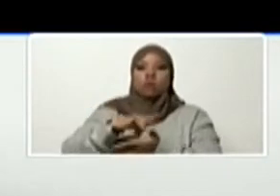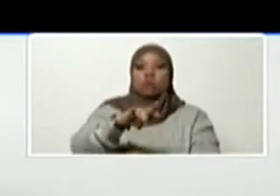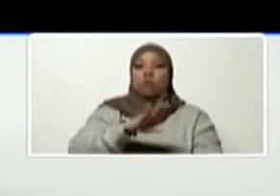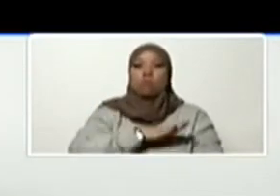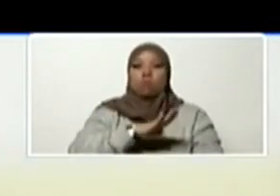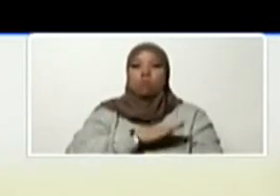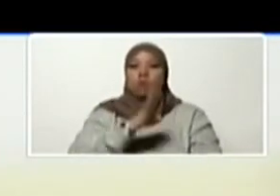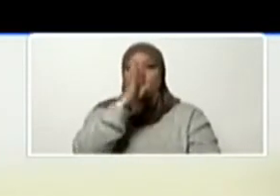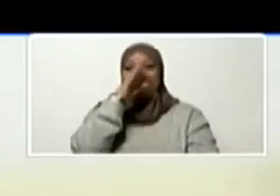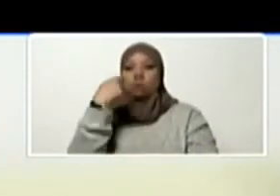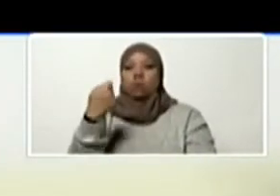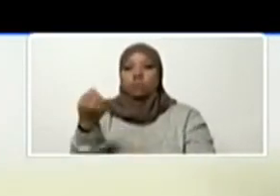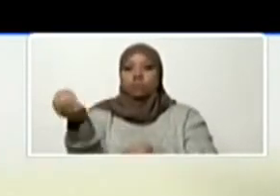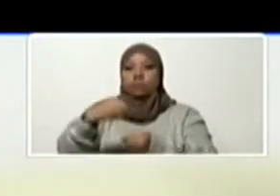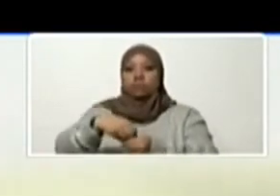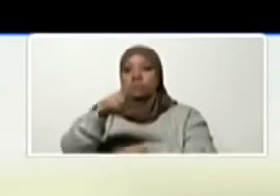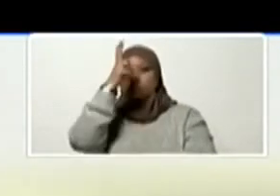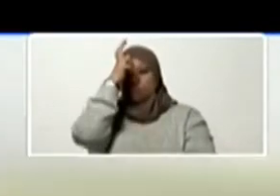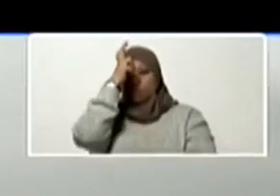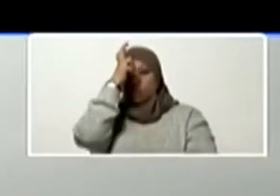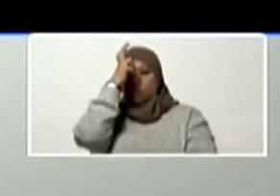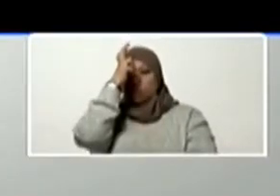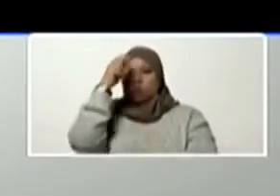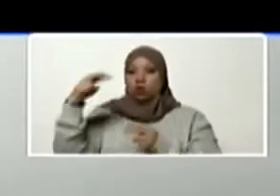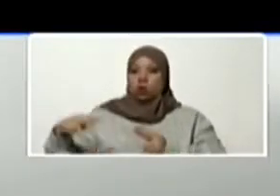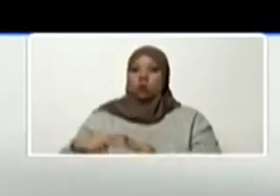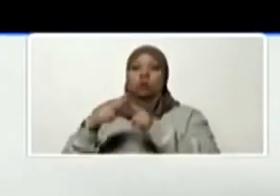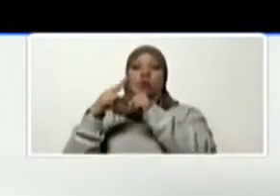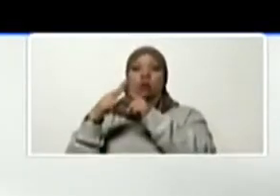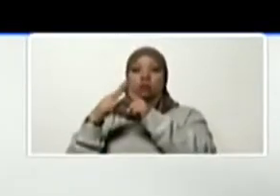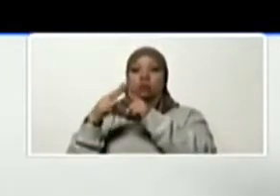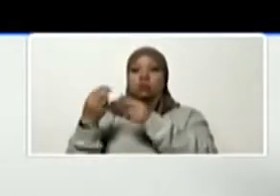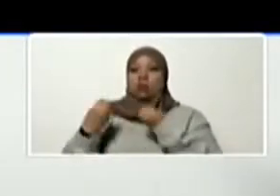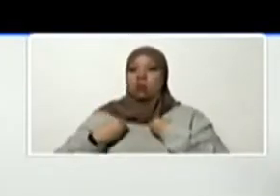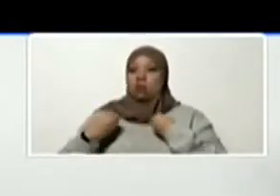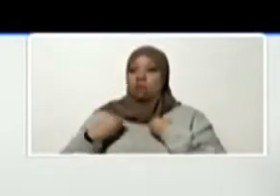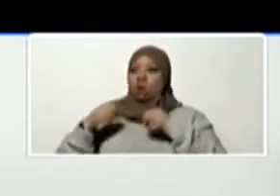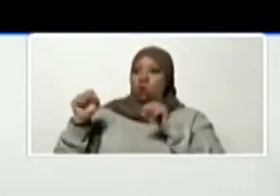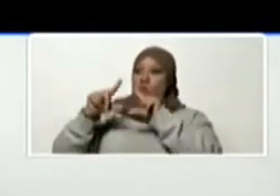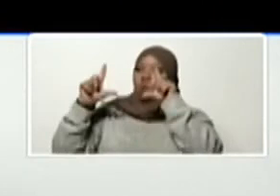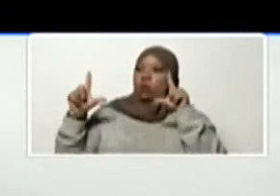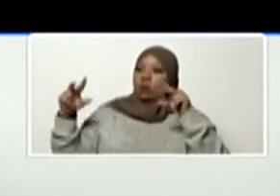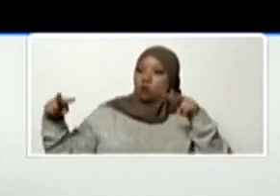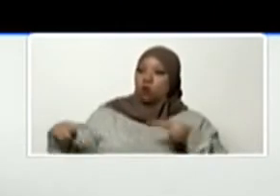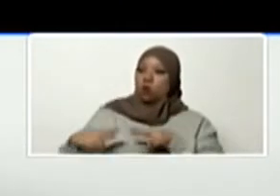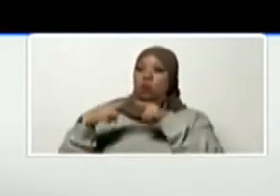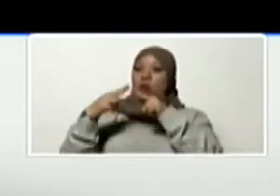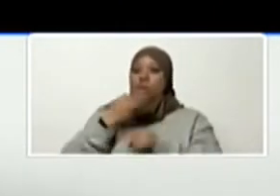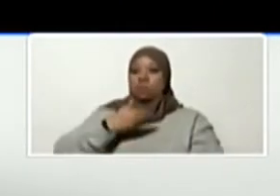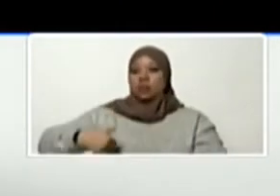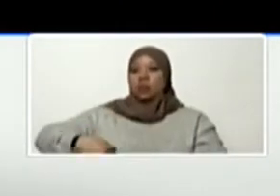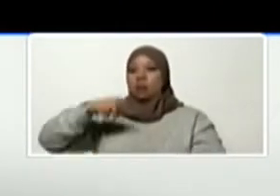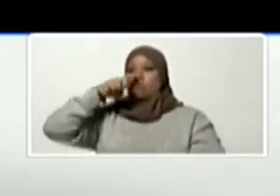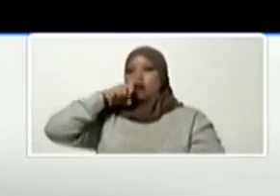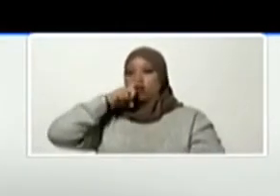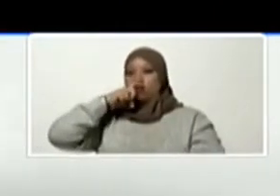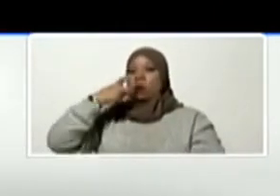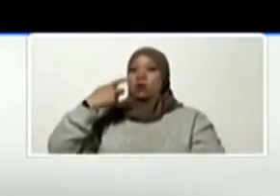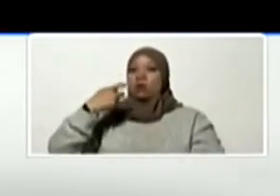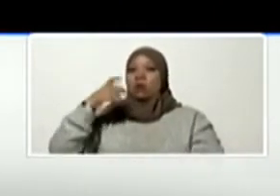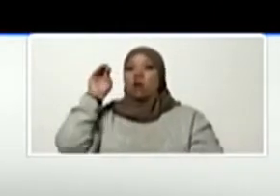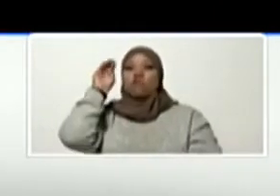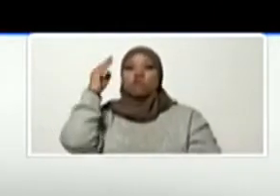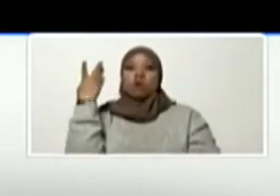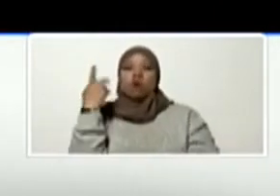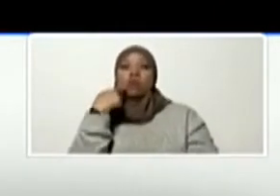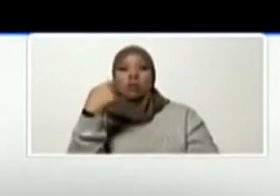llegó a la cumbre, entró a la cumbre, nos encontramos. La vida estaba destinada para que nos conociéramos. Nos conocimos y